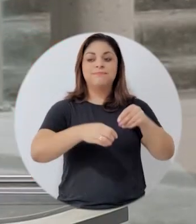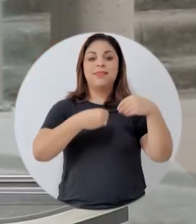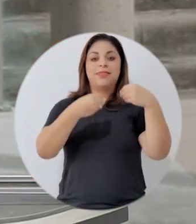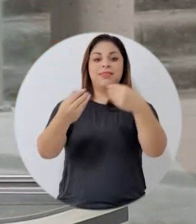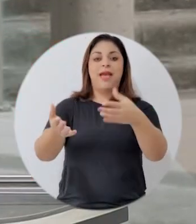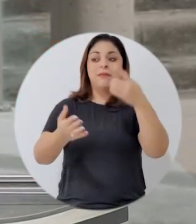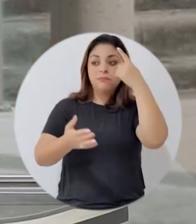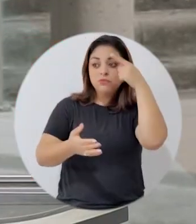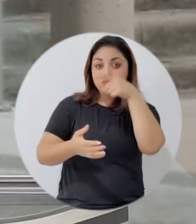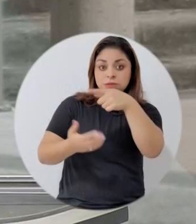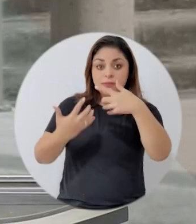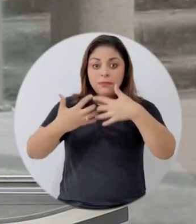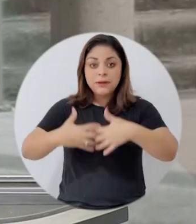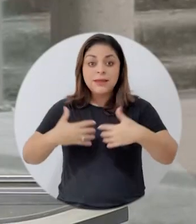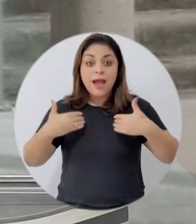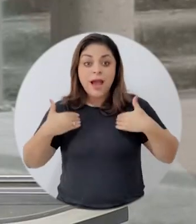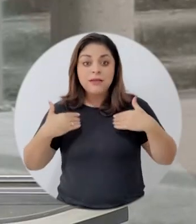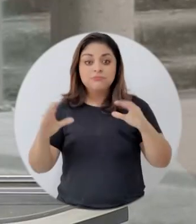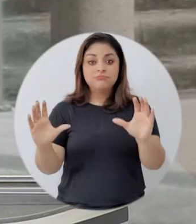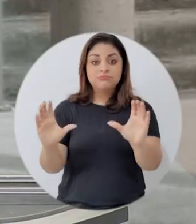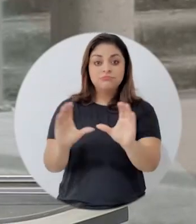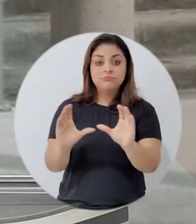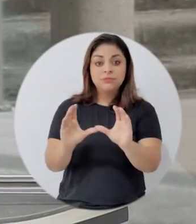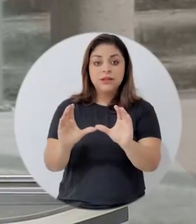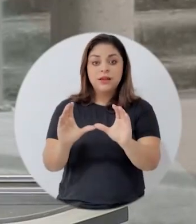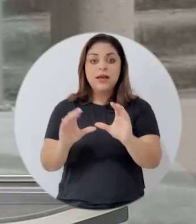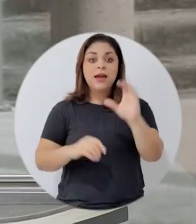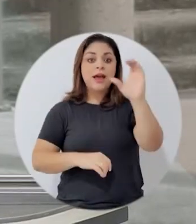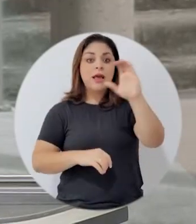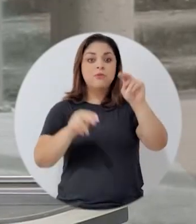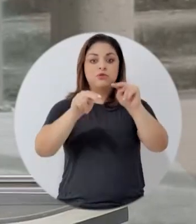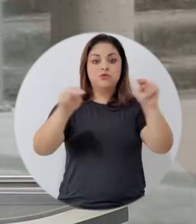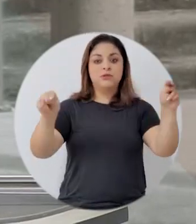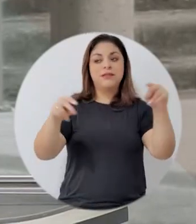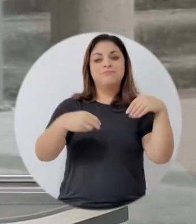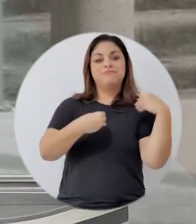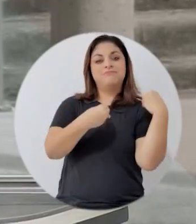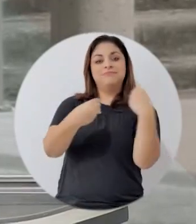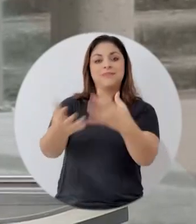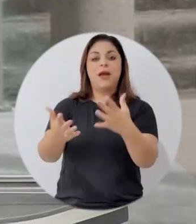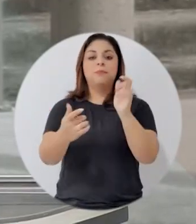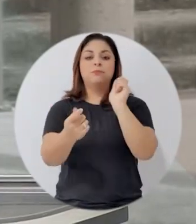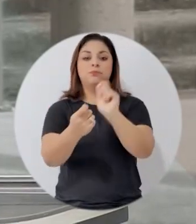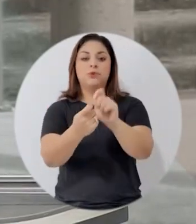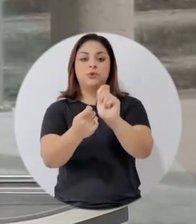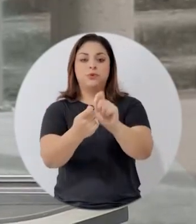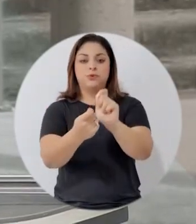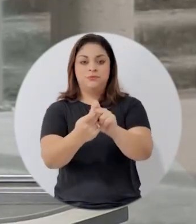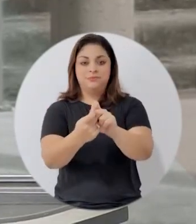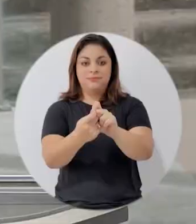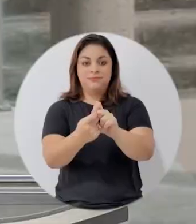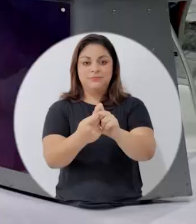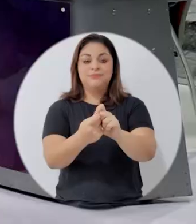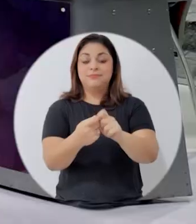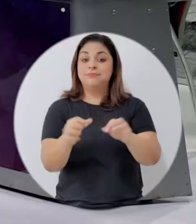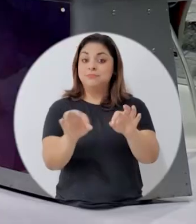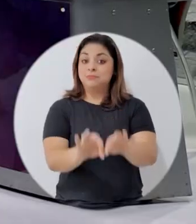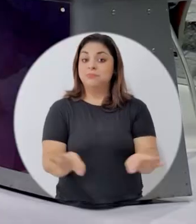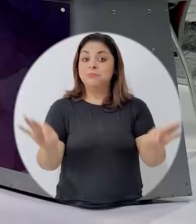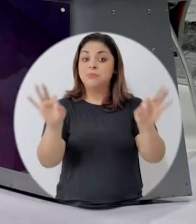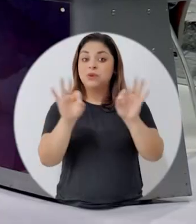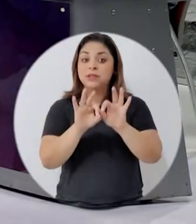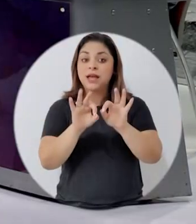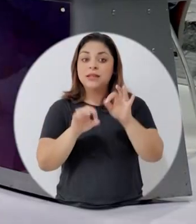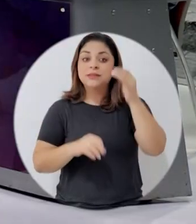tengan implementados certificaciones como esta, como la carbono neutralidad. Muy importante porque, como